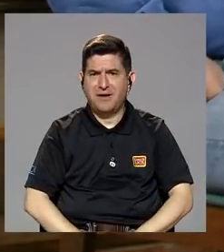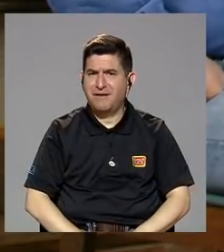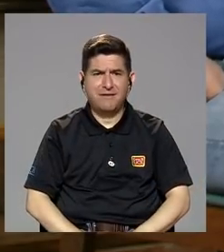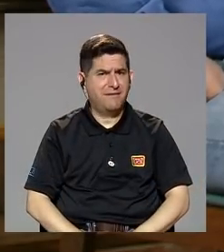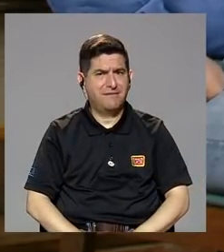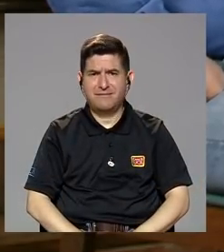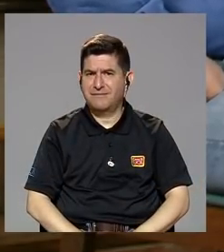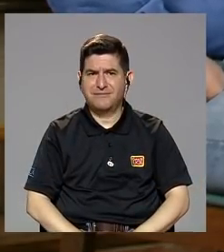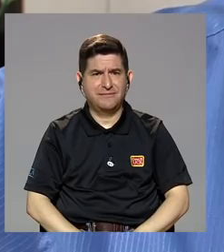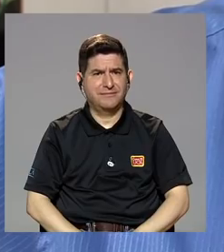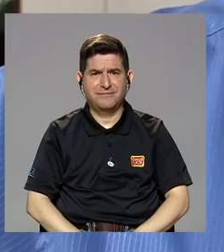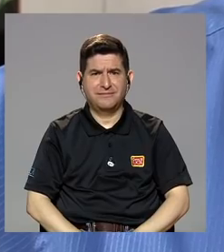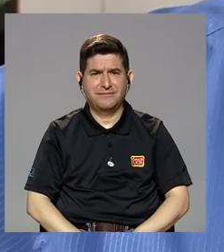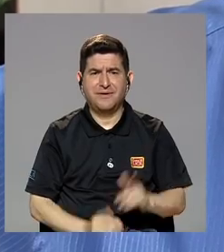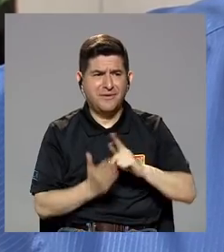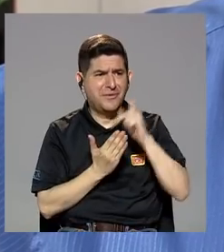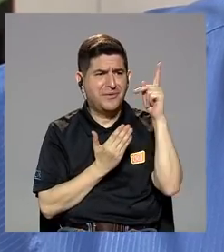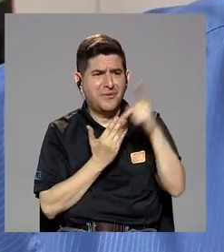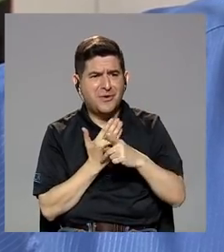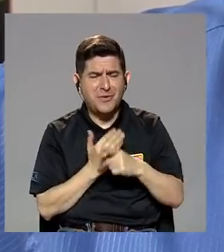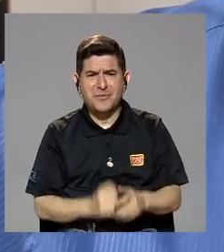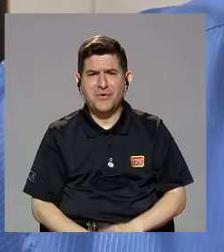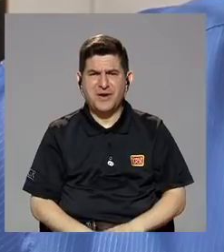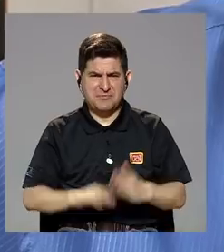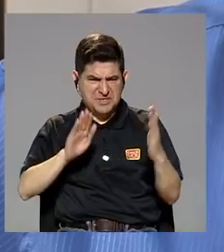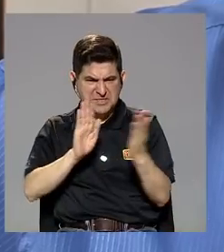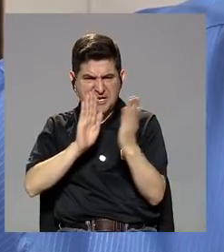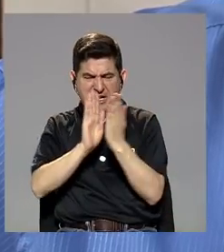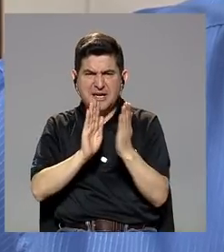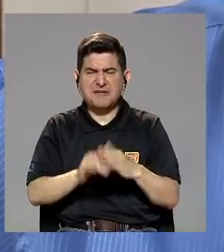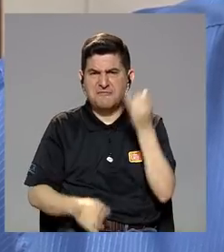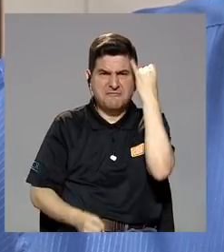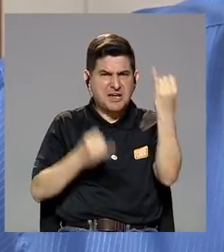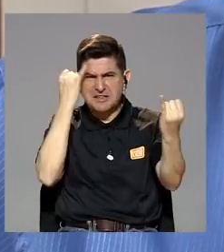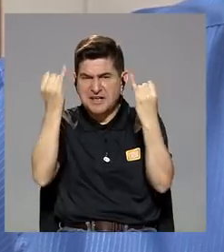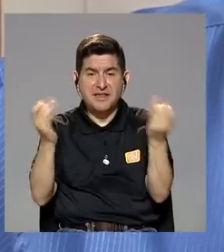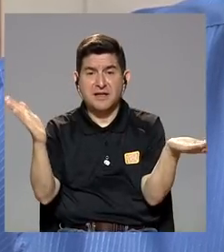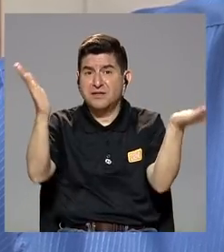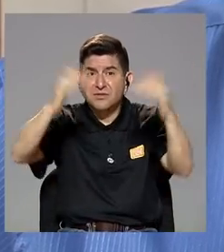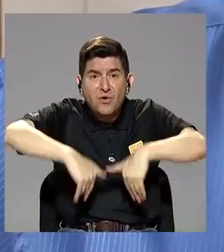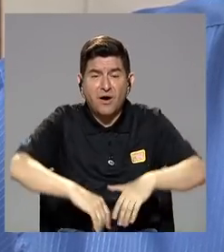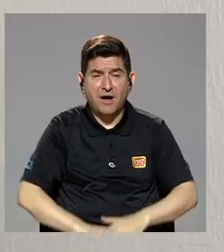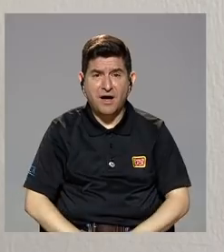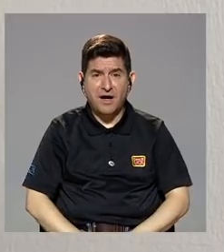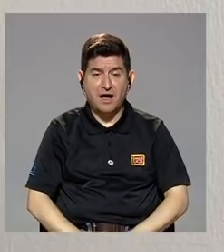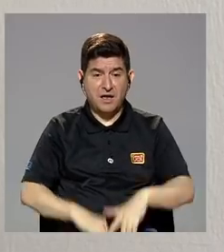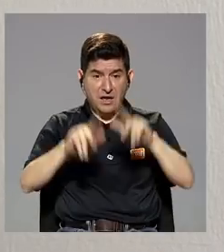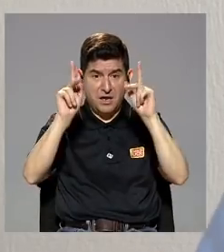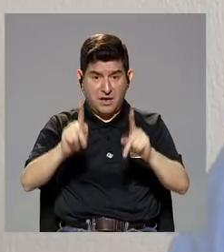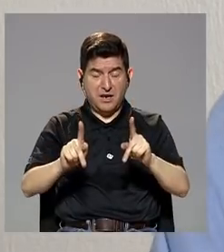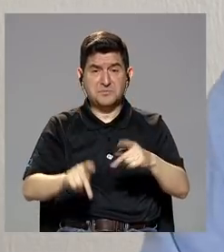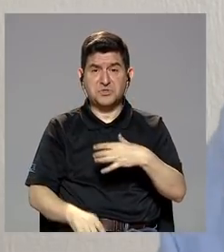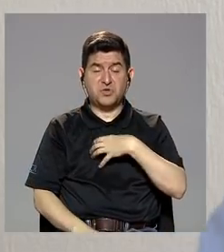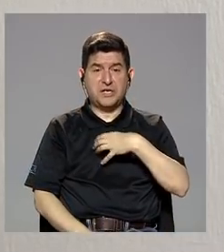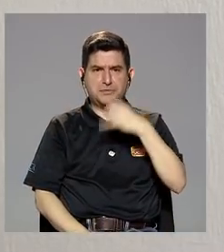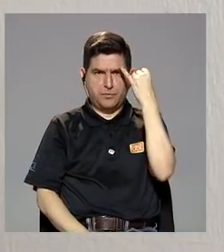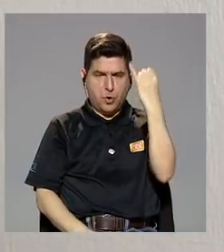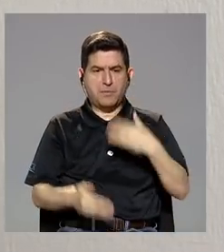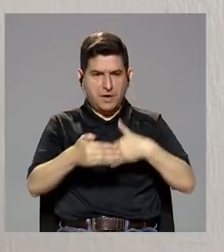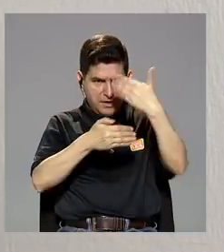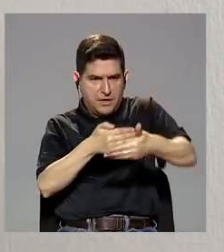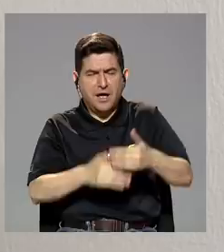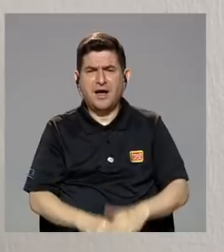no es el programa de d de confrontación digamos cosa que la gente saque sus propias conclusiones